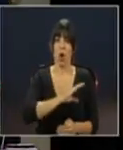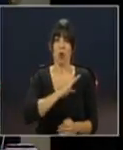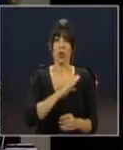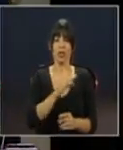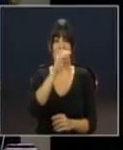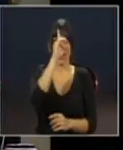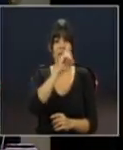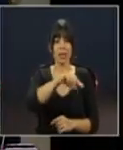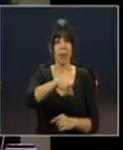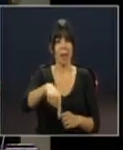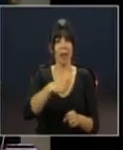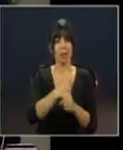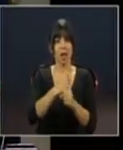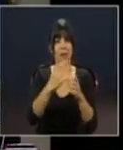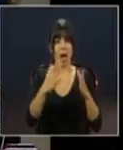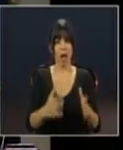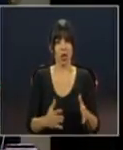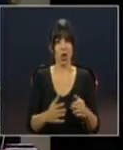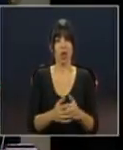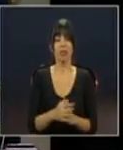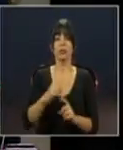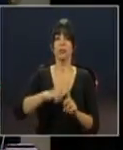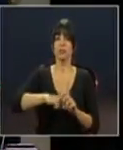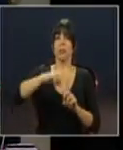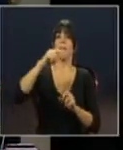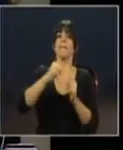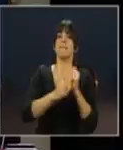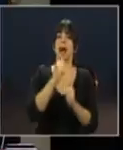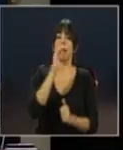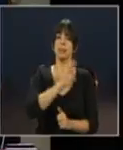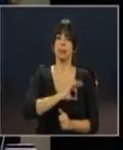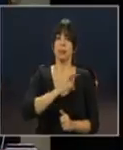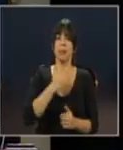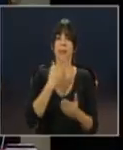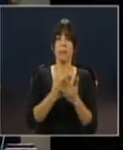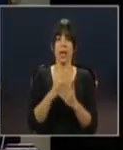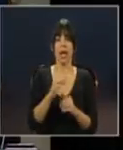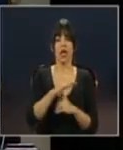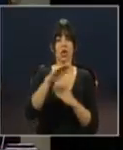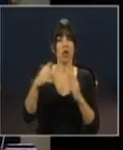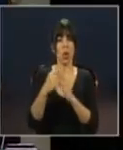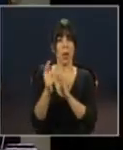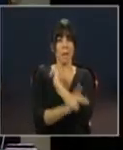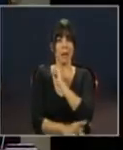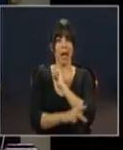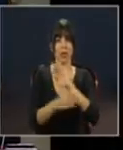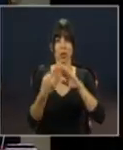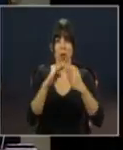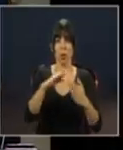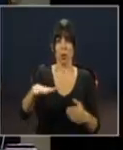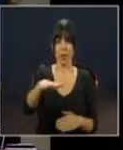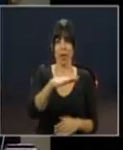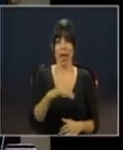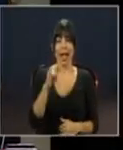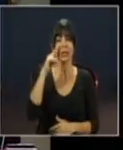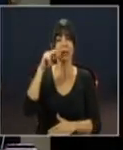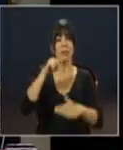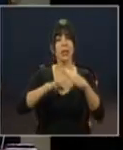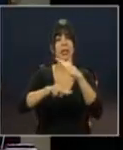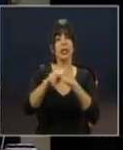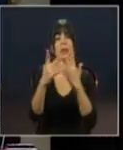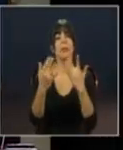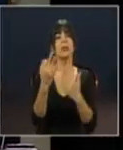y los trabajadores y de elevar el nivel de bienestar de las comunidades de todo el país. Esta visión